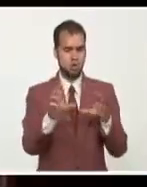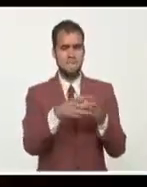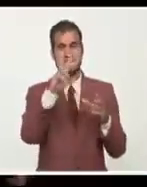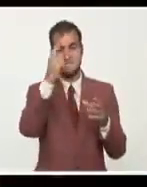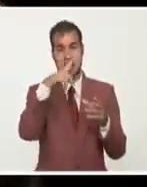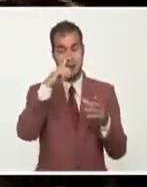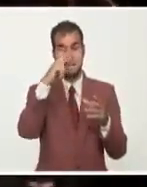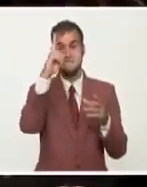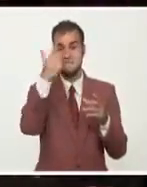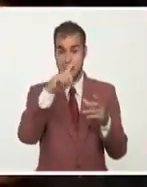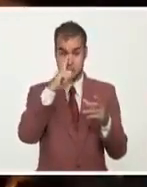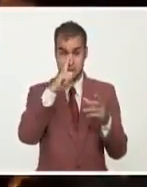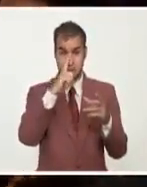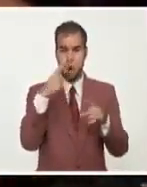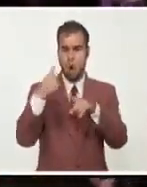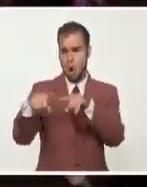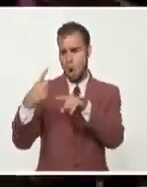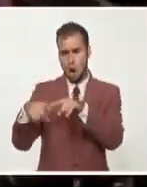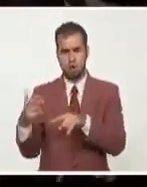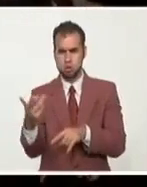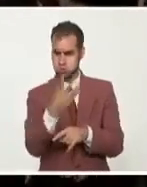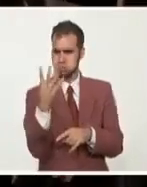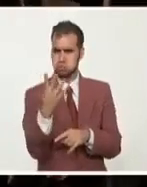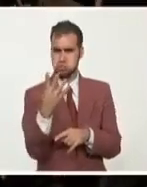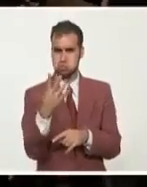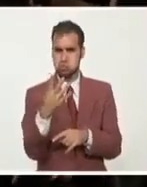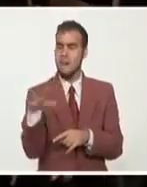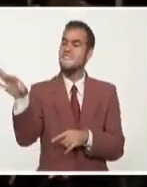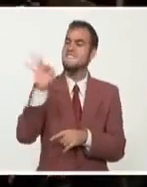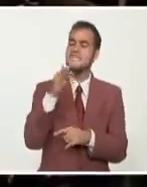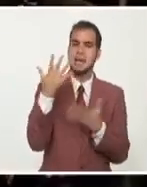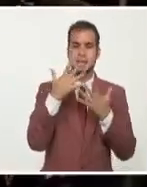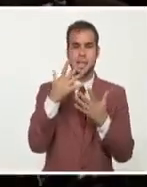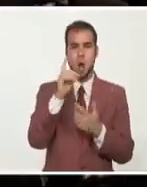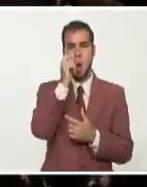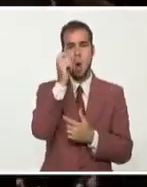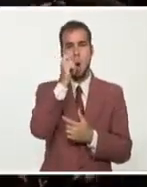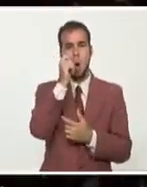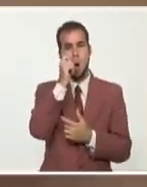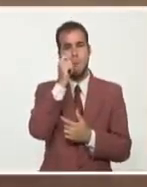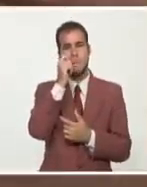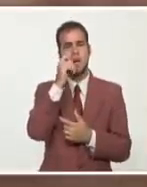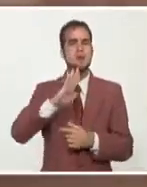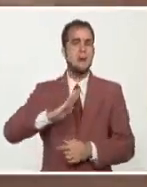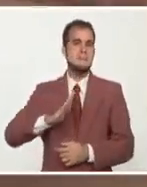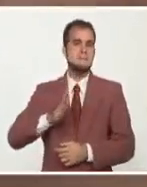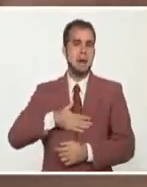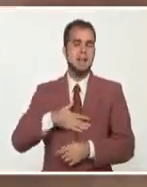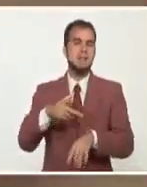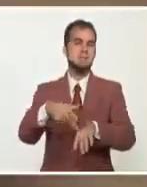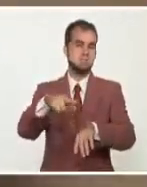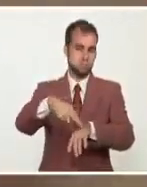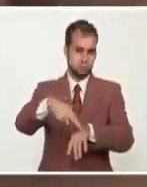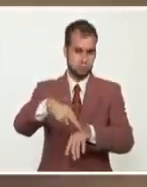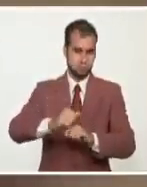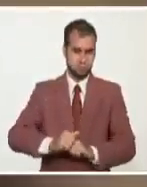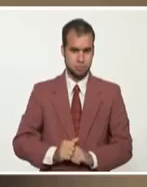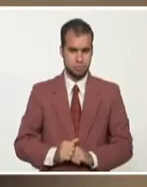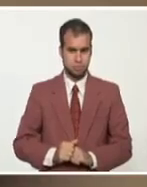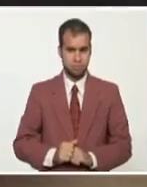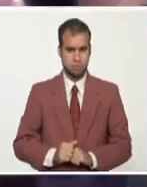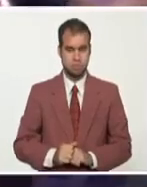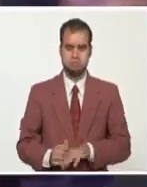Aragón y Pupi Los Que Son Son, y que tuvo como invitado especial al puertorriqueño Gilberto Santa Rosa. Jazz que reinventa herencias y